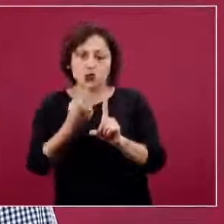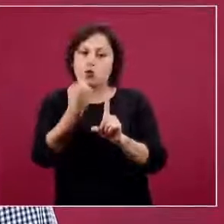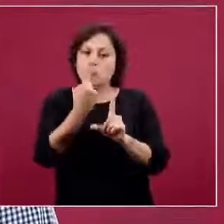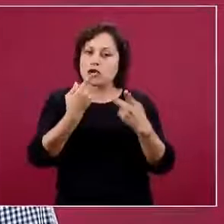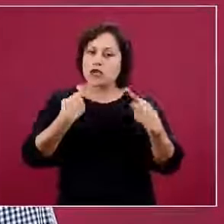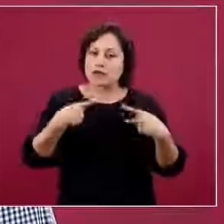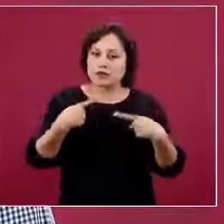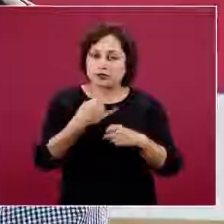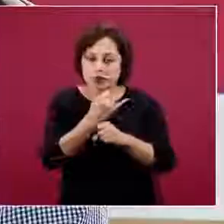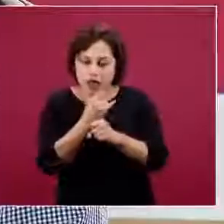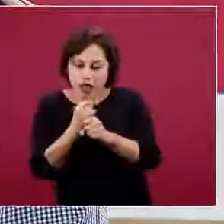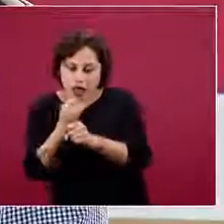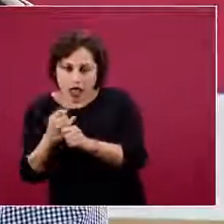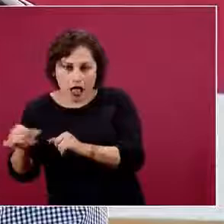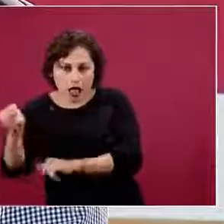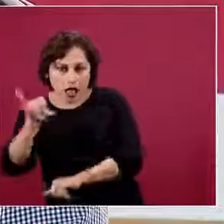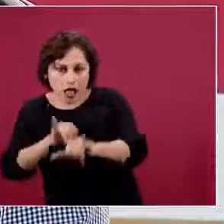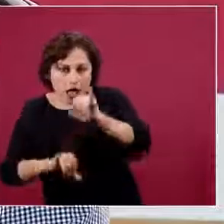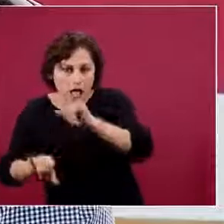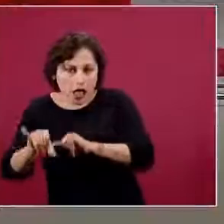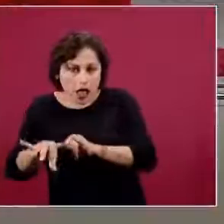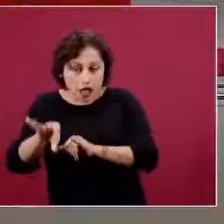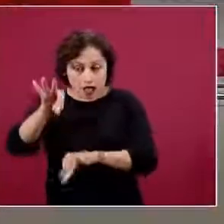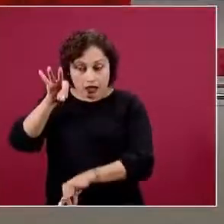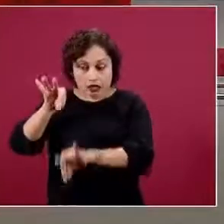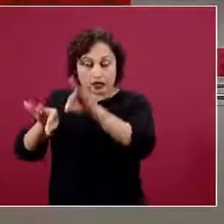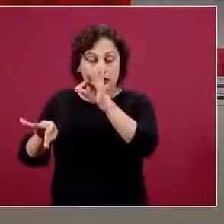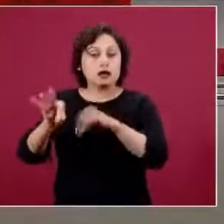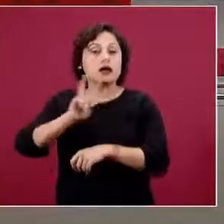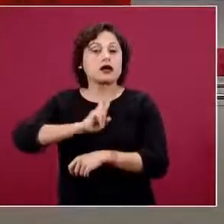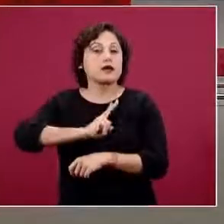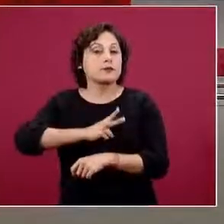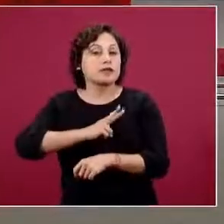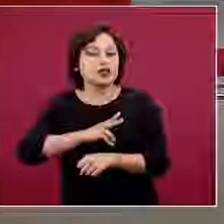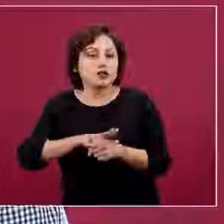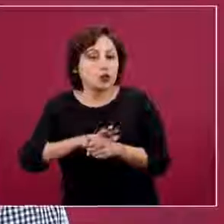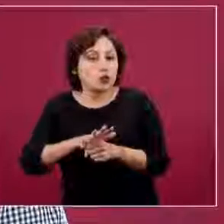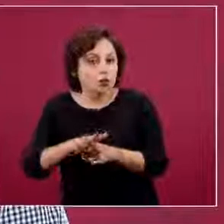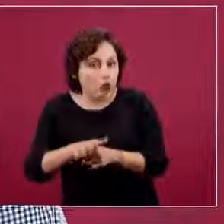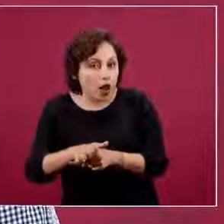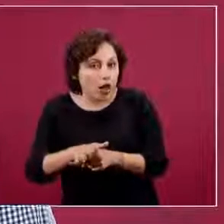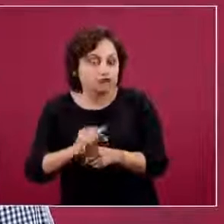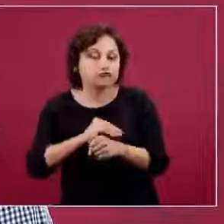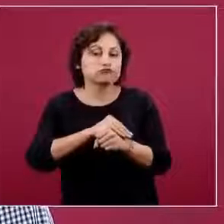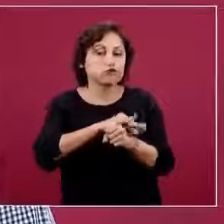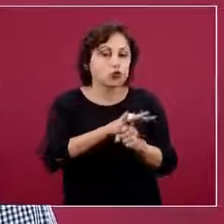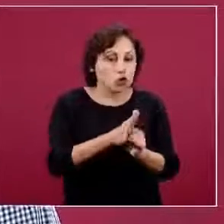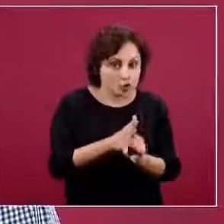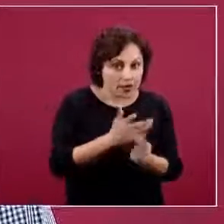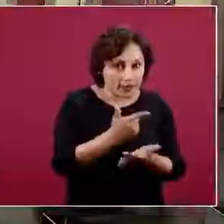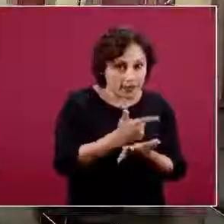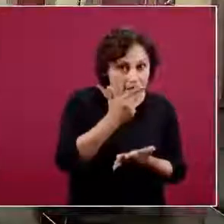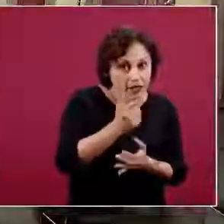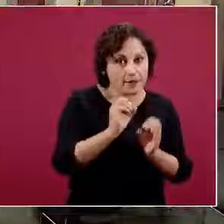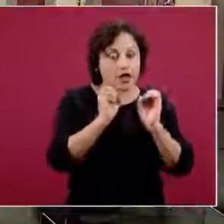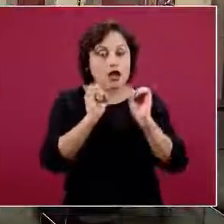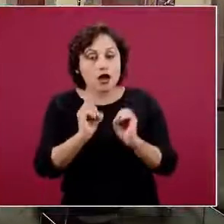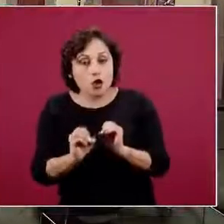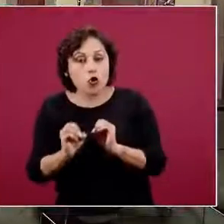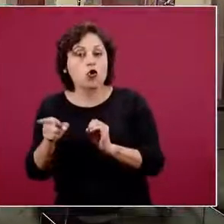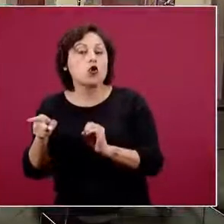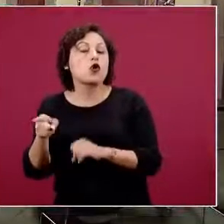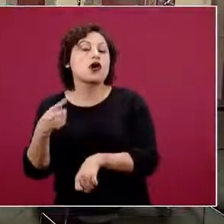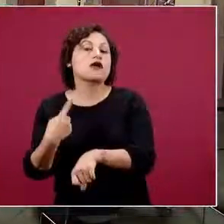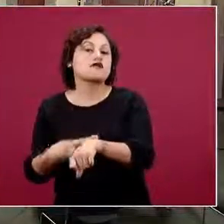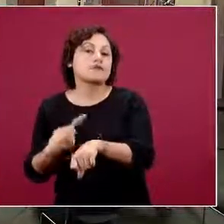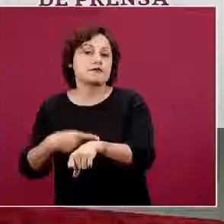solamente clínico, identificar si lo que está produciéndose es un COVID-19 grave o lo que se está produciendo es